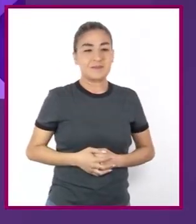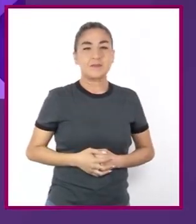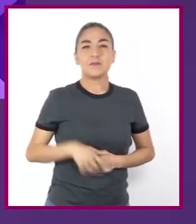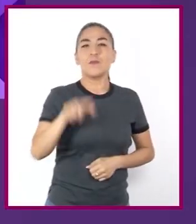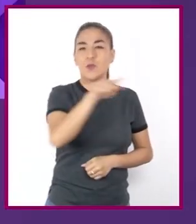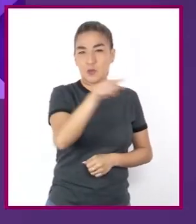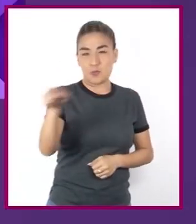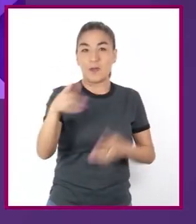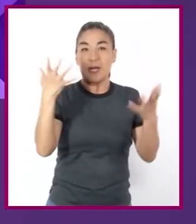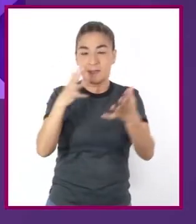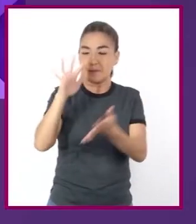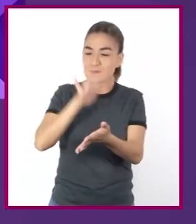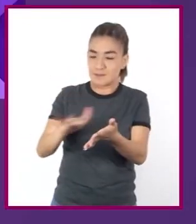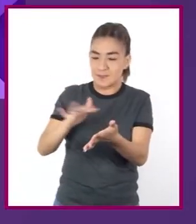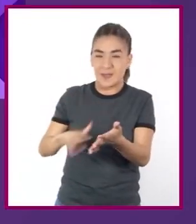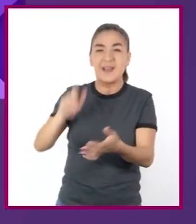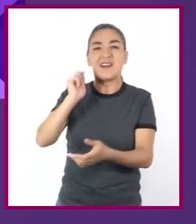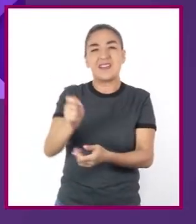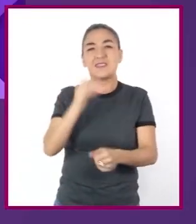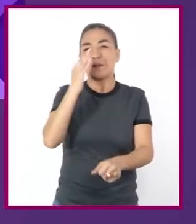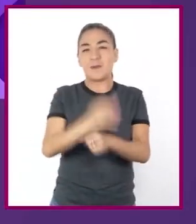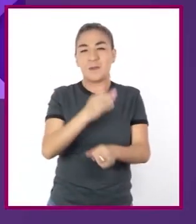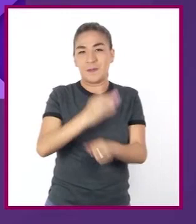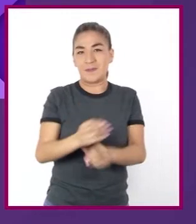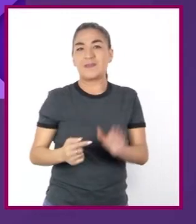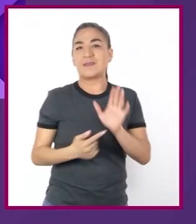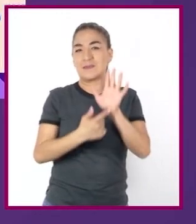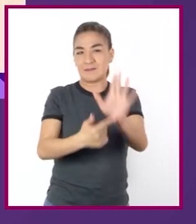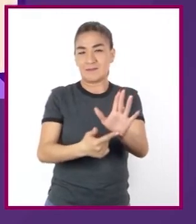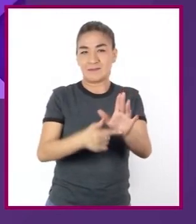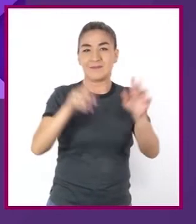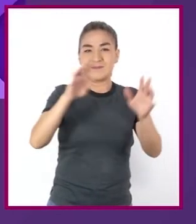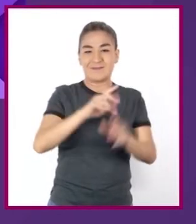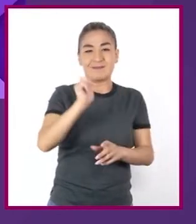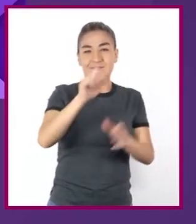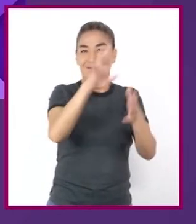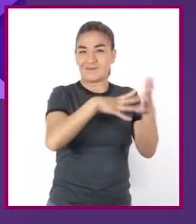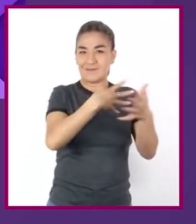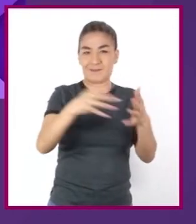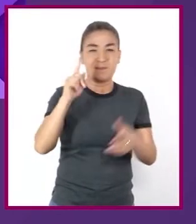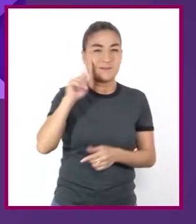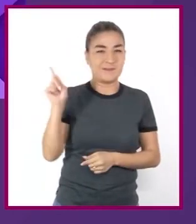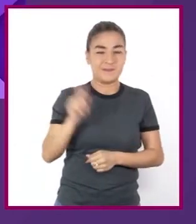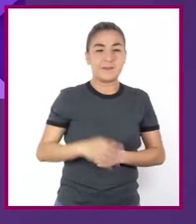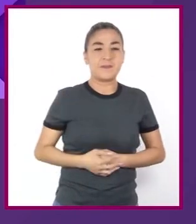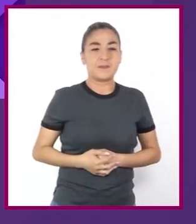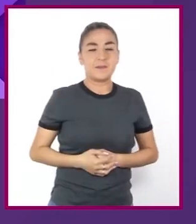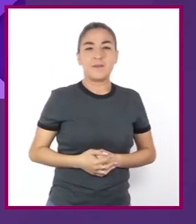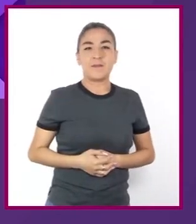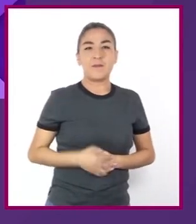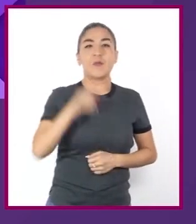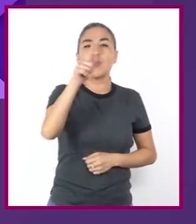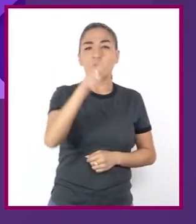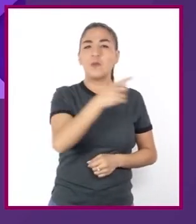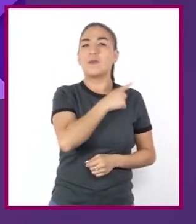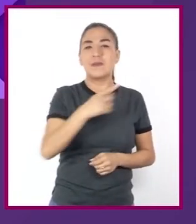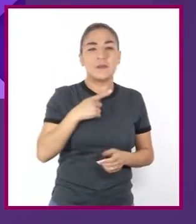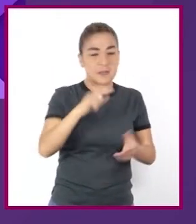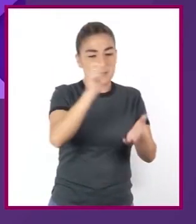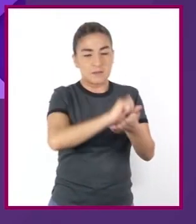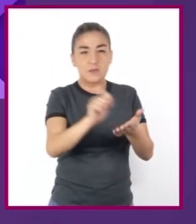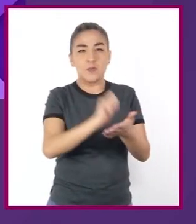Realicen la lectura de las situaciones que se presentan en la siguiente tabla. Escriban si se trata de